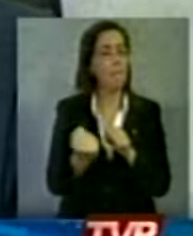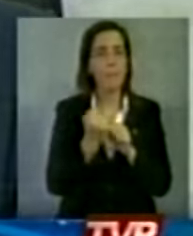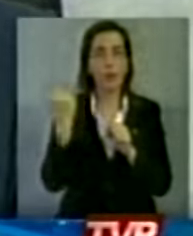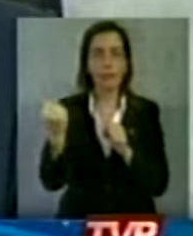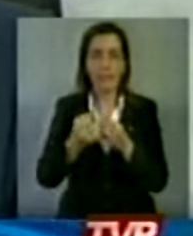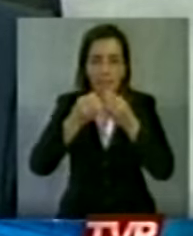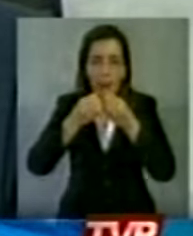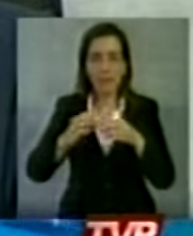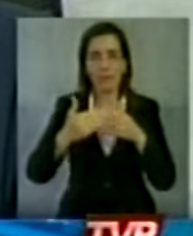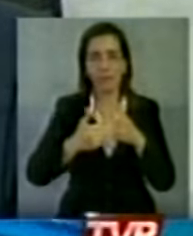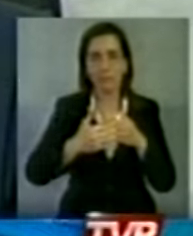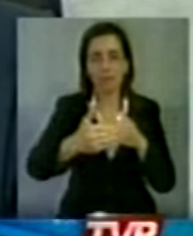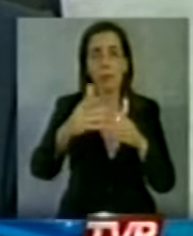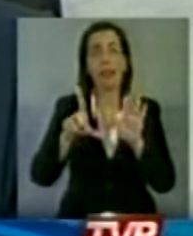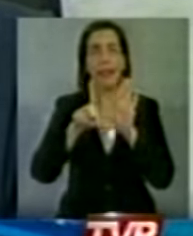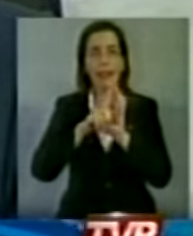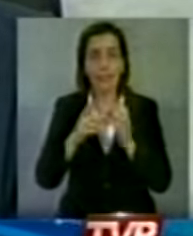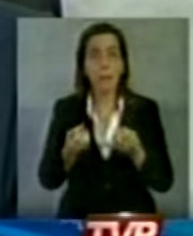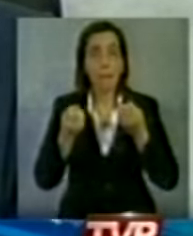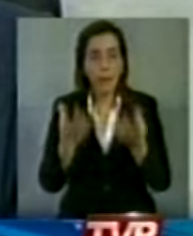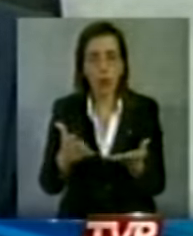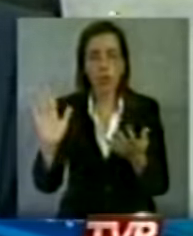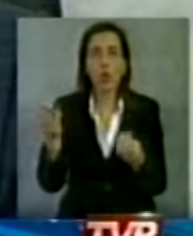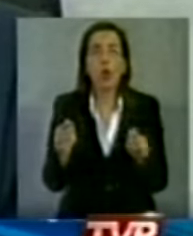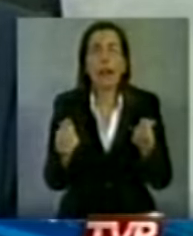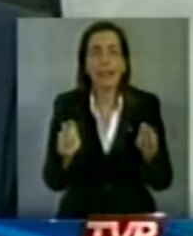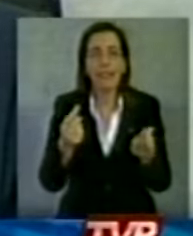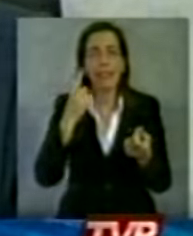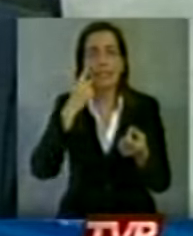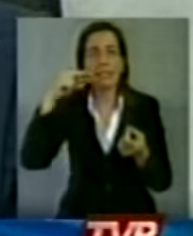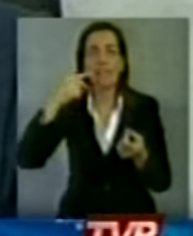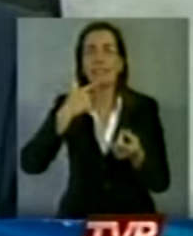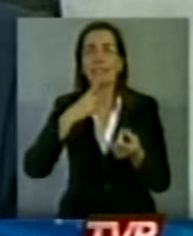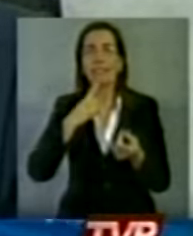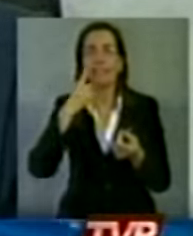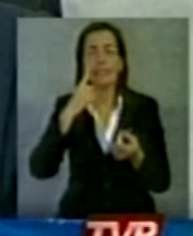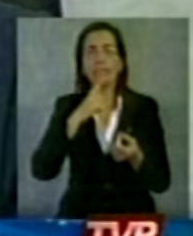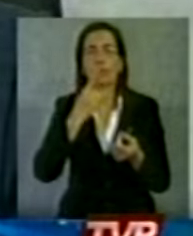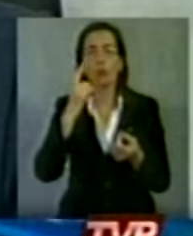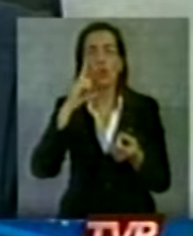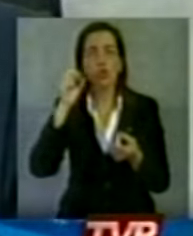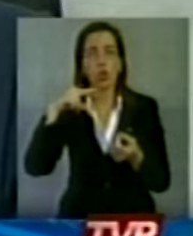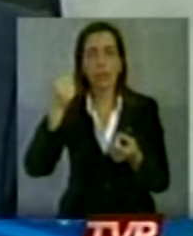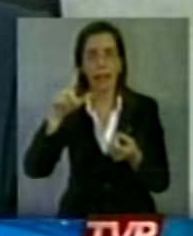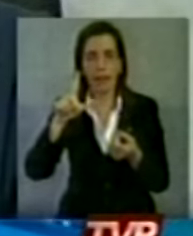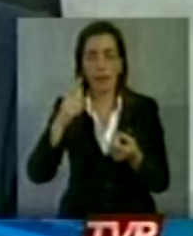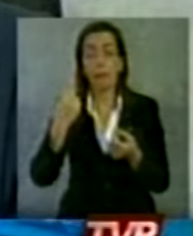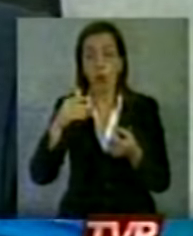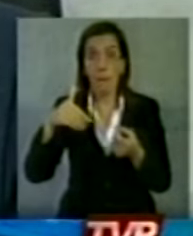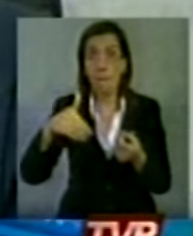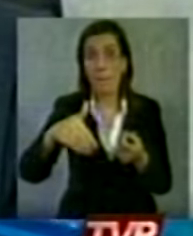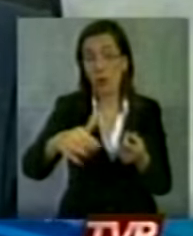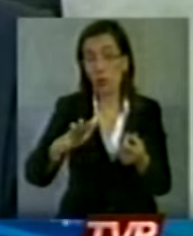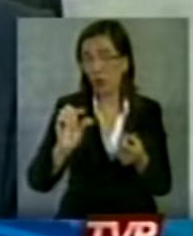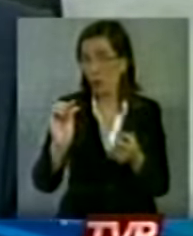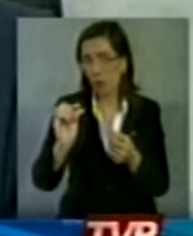sustantivo para esta propuesta de mejora de la calidad institucional. En pocos días más, en este mismo edificio,